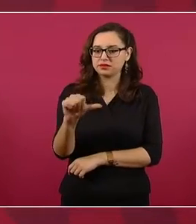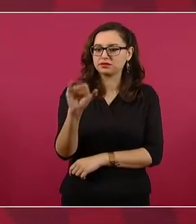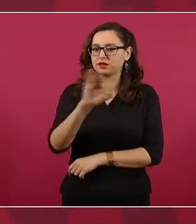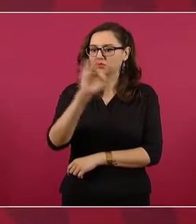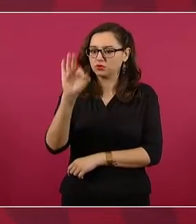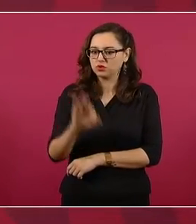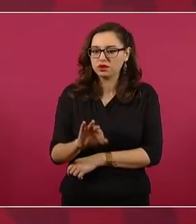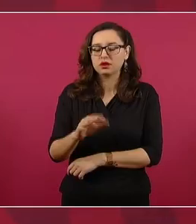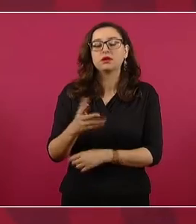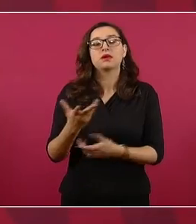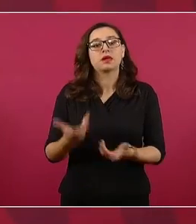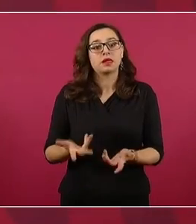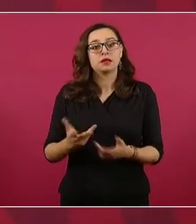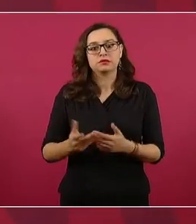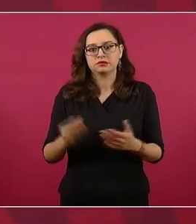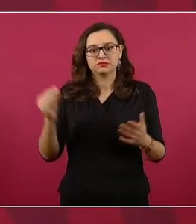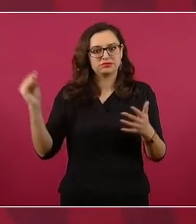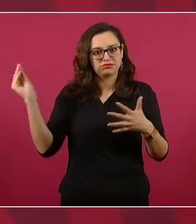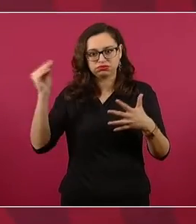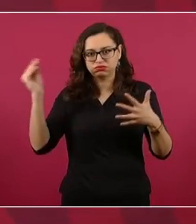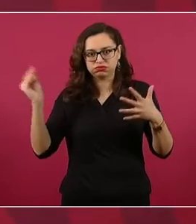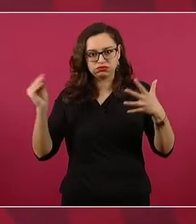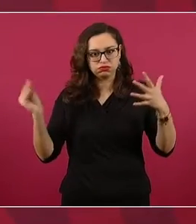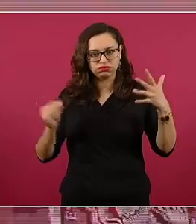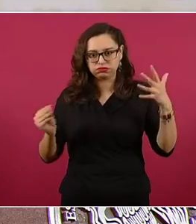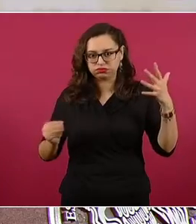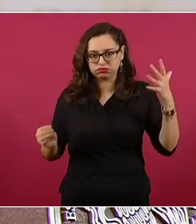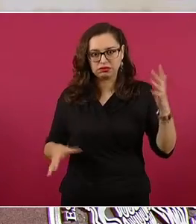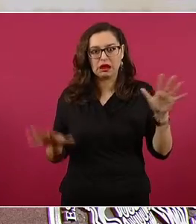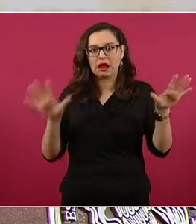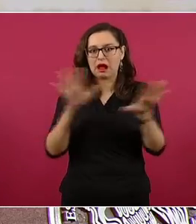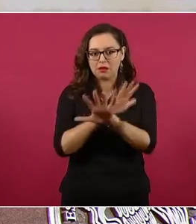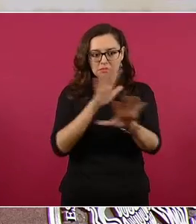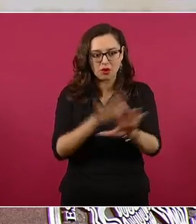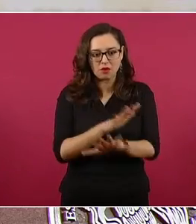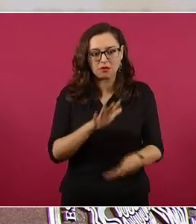Y muchas otras cosas, ¿no? Entonces,